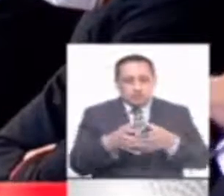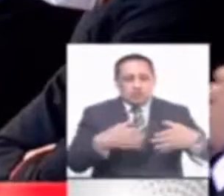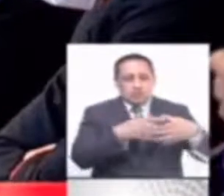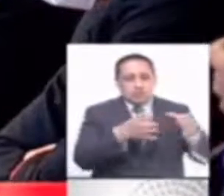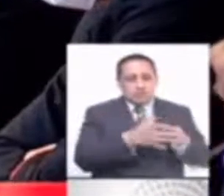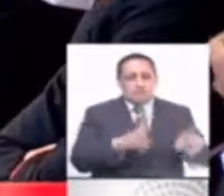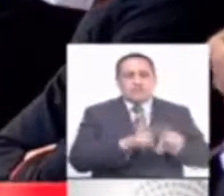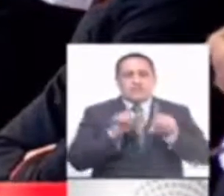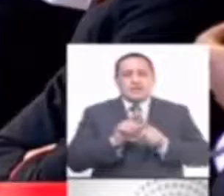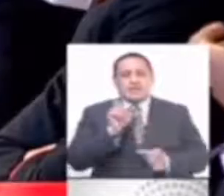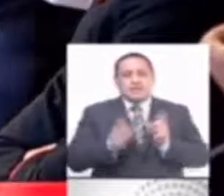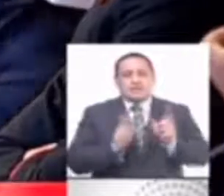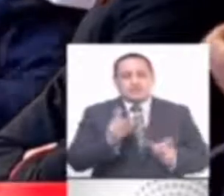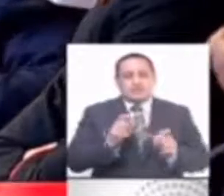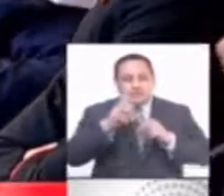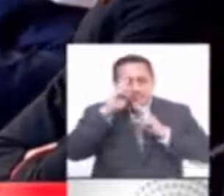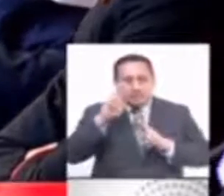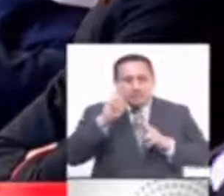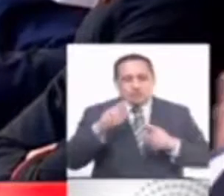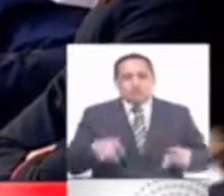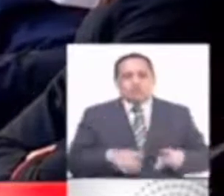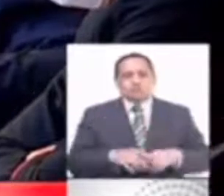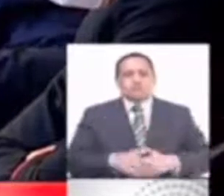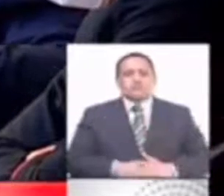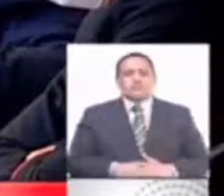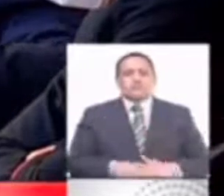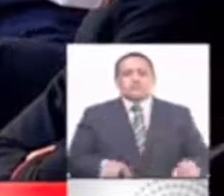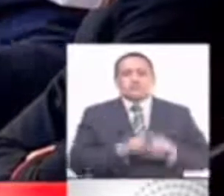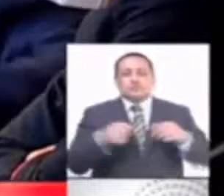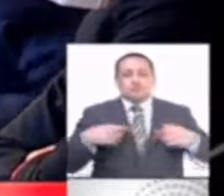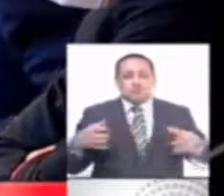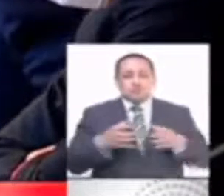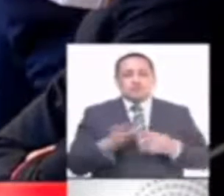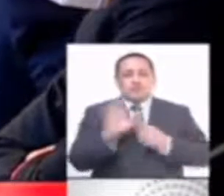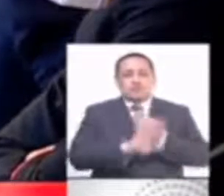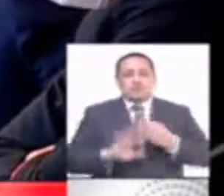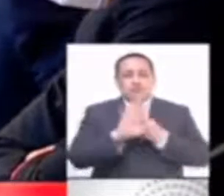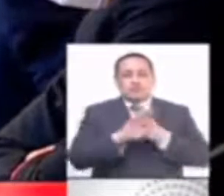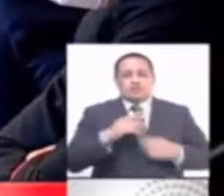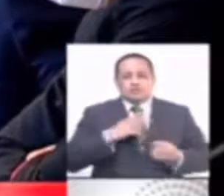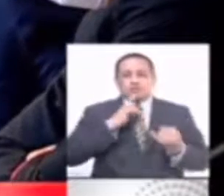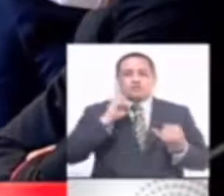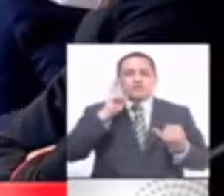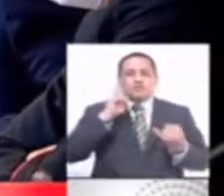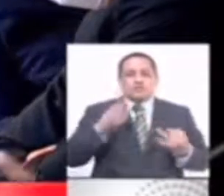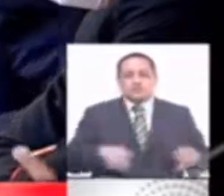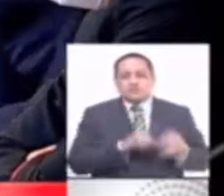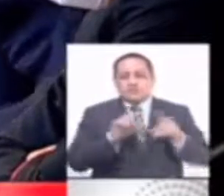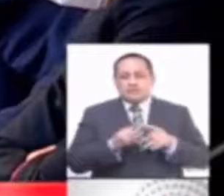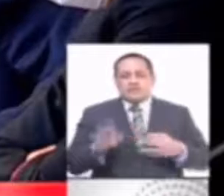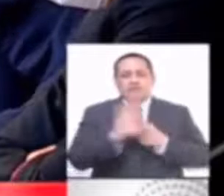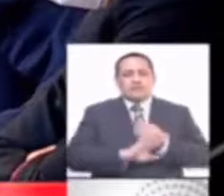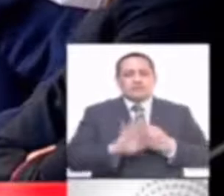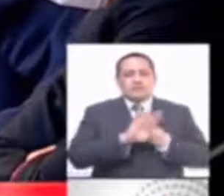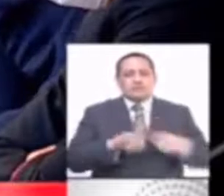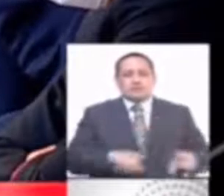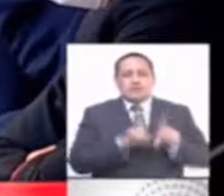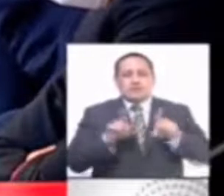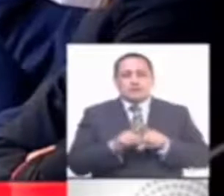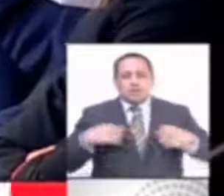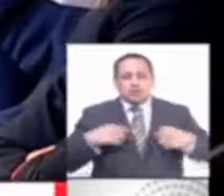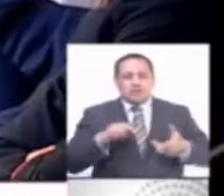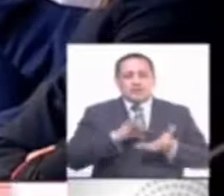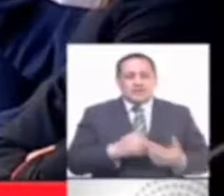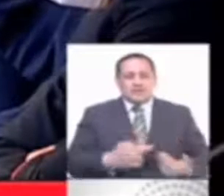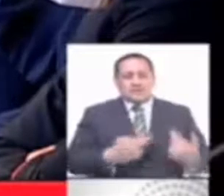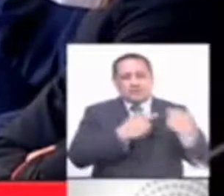instituciones y a las personas. Así como nosotros defendemos a nuestros profesores, así también nosotros defendemos a lo